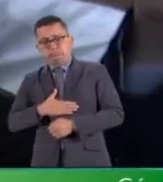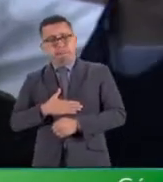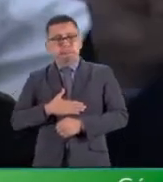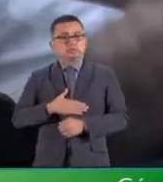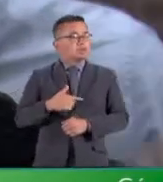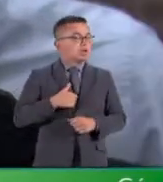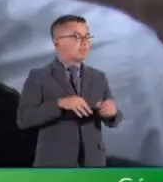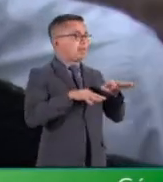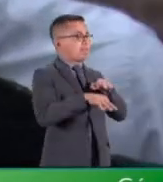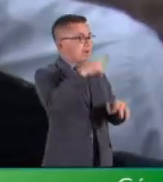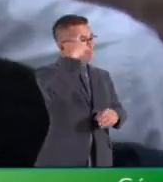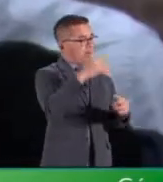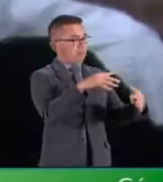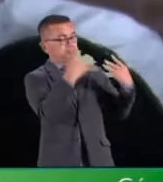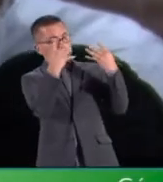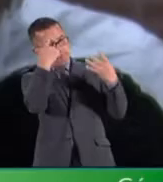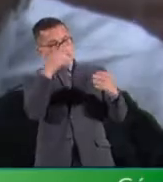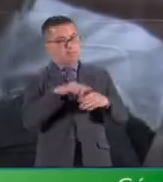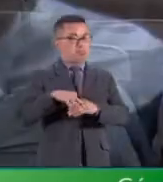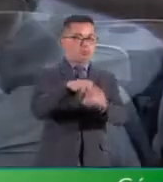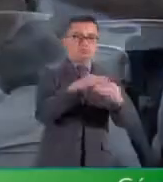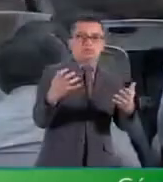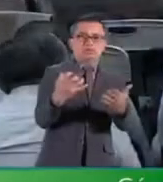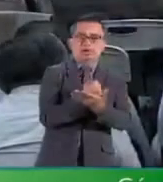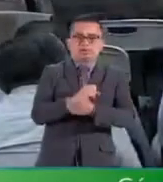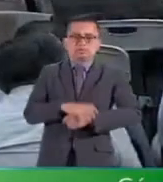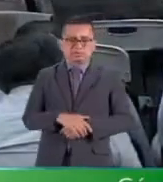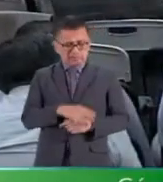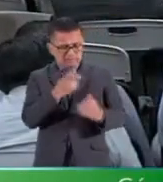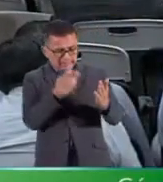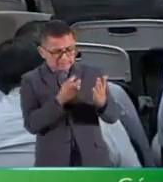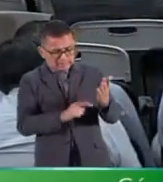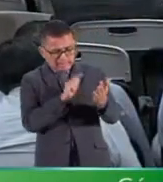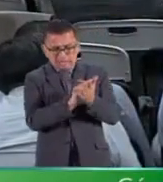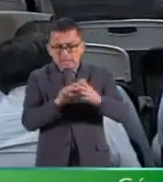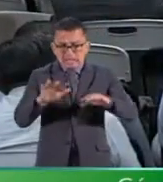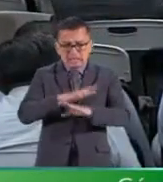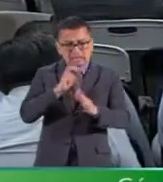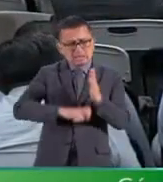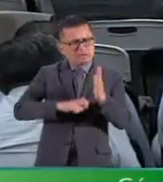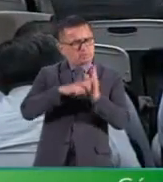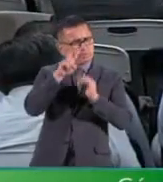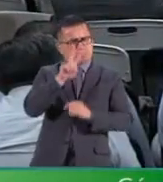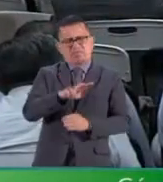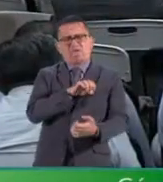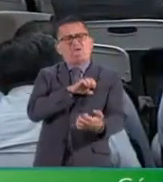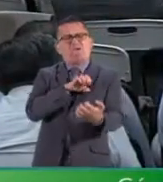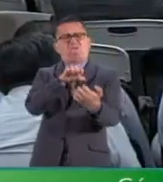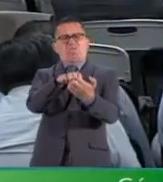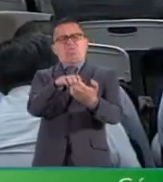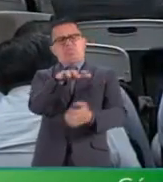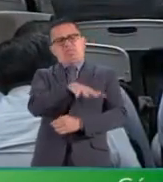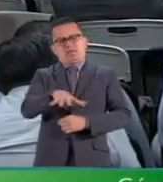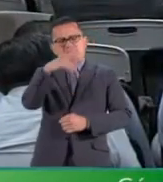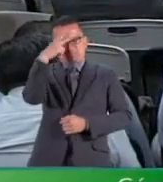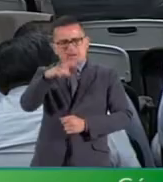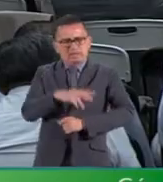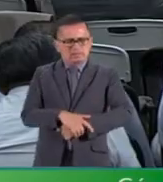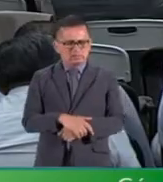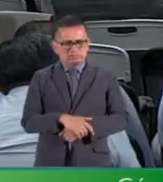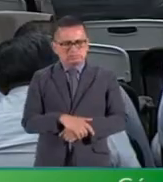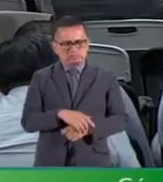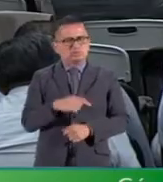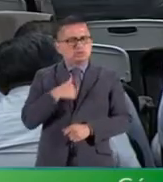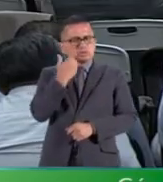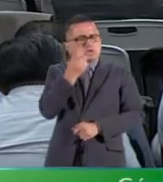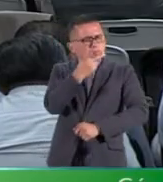fraude y son un engaño al país. Si no, díganme, diputadas y diputados de la mayoría, ¿dónde está lo importante